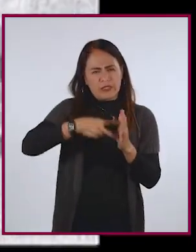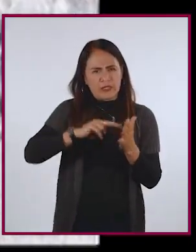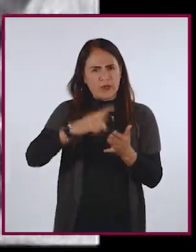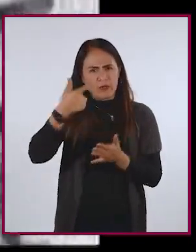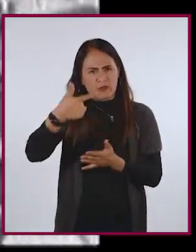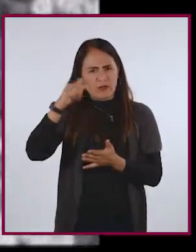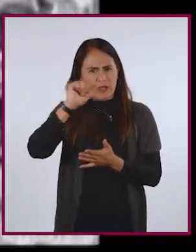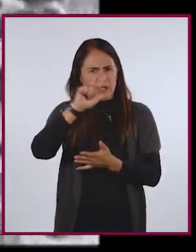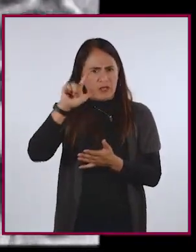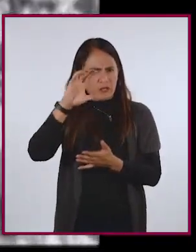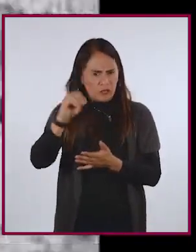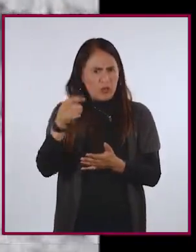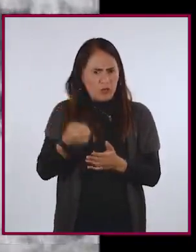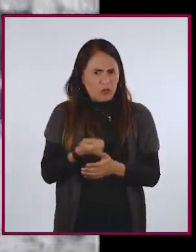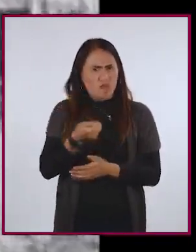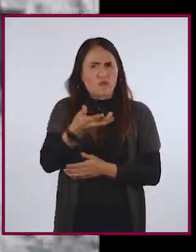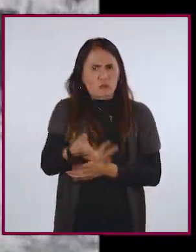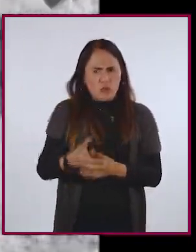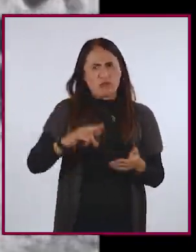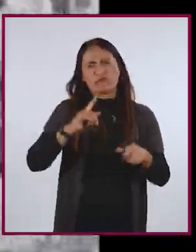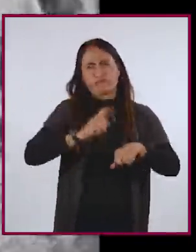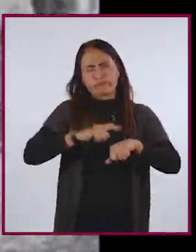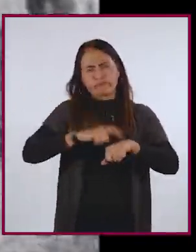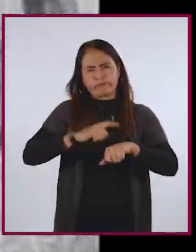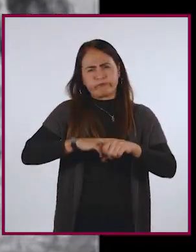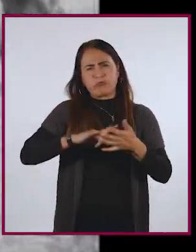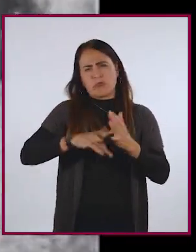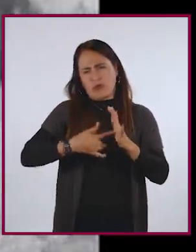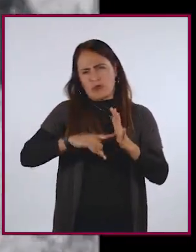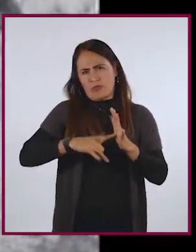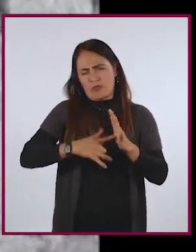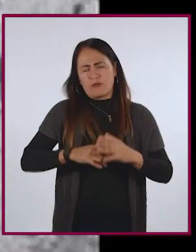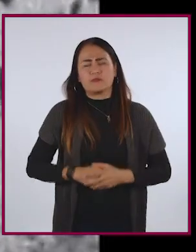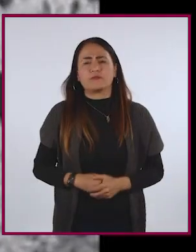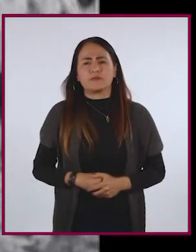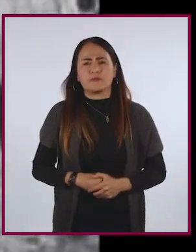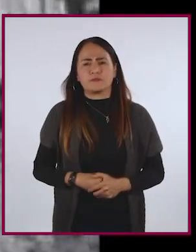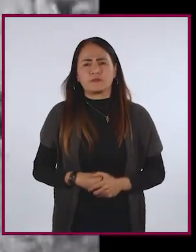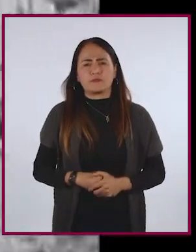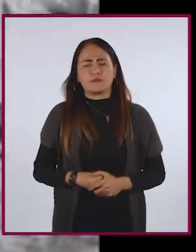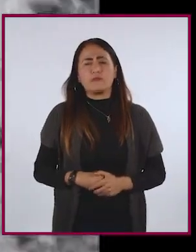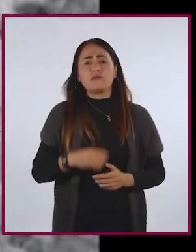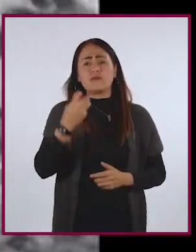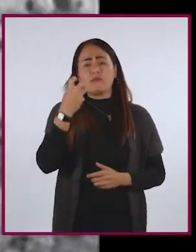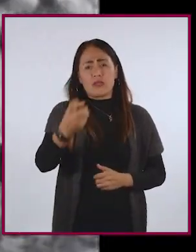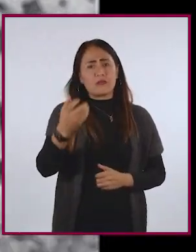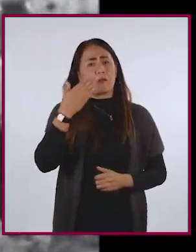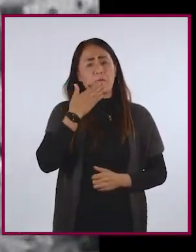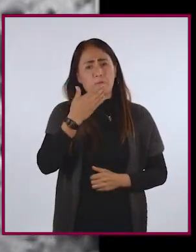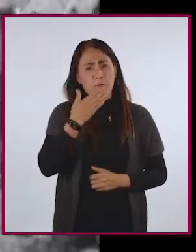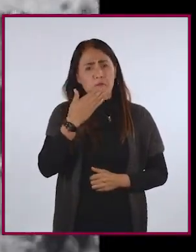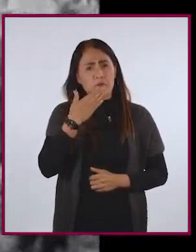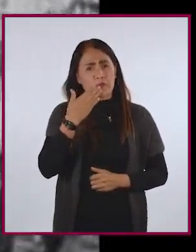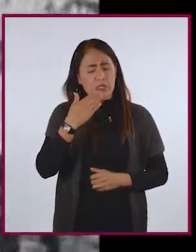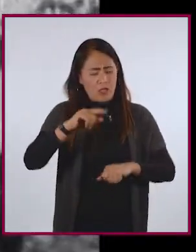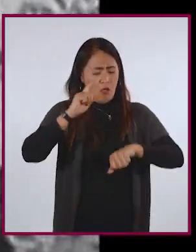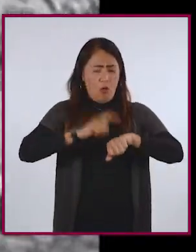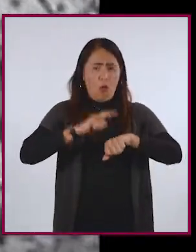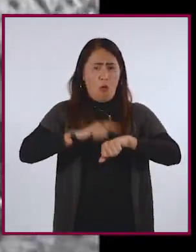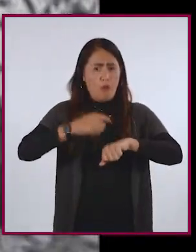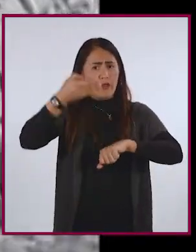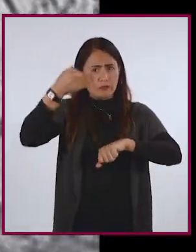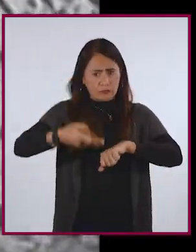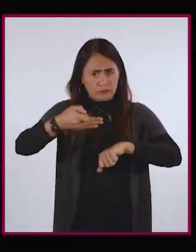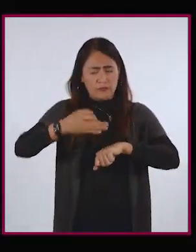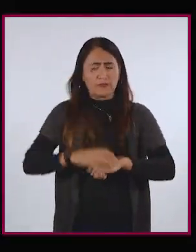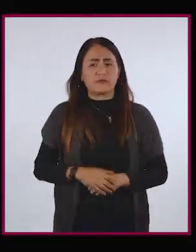Gallo contribuyó a establecer los usos horarios de nuestro país, algo que sirvió para definir una correcta medición de la